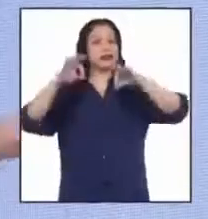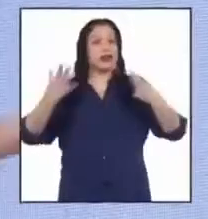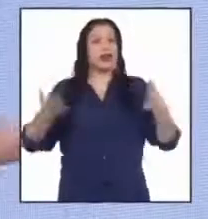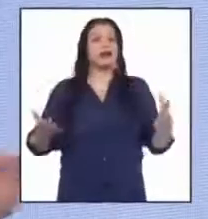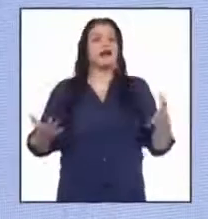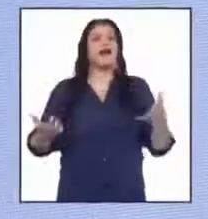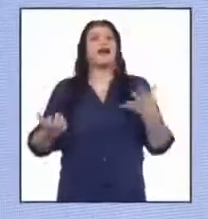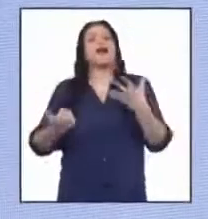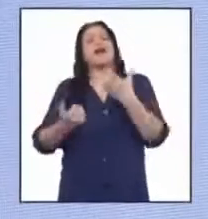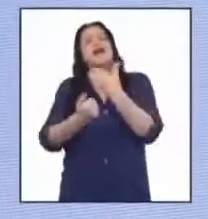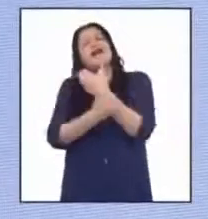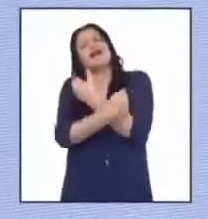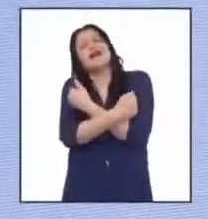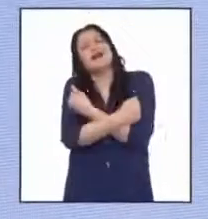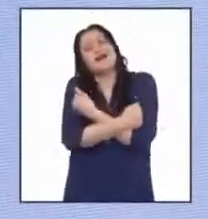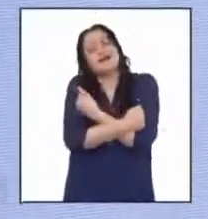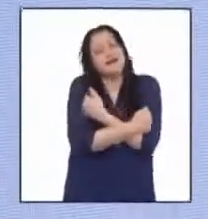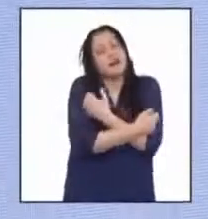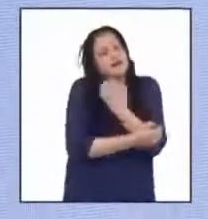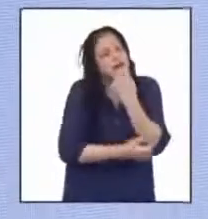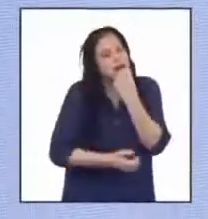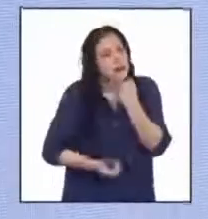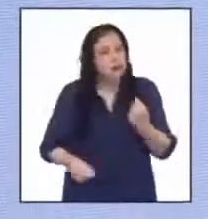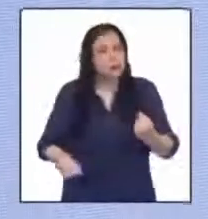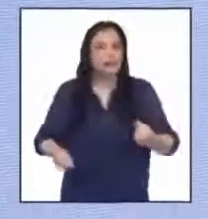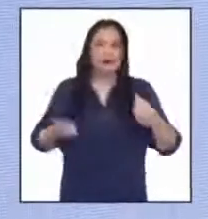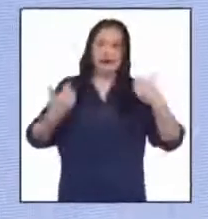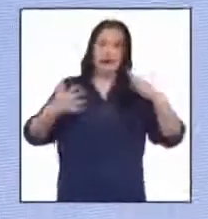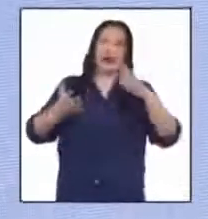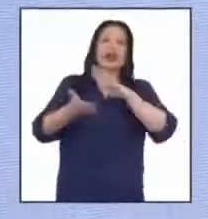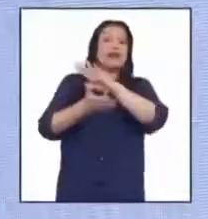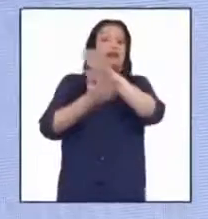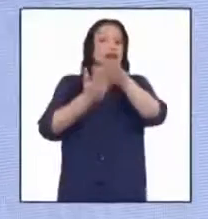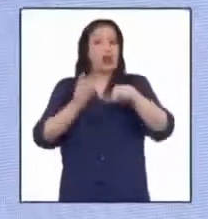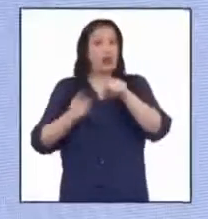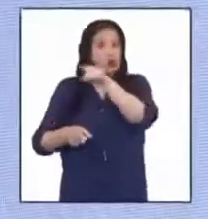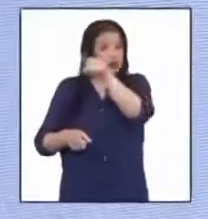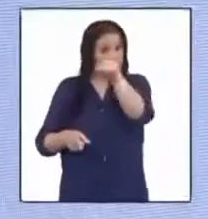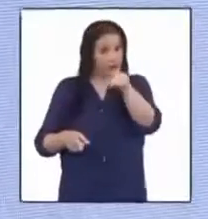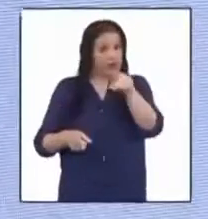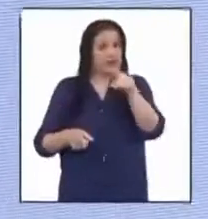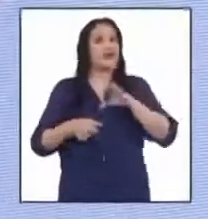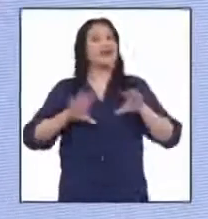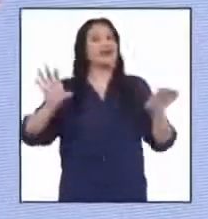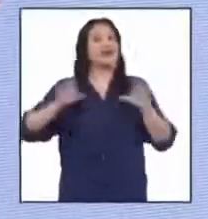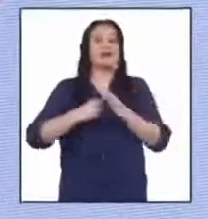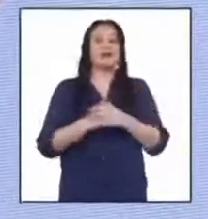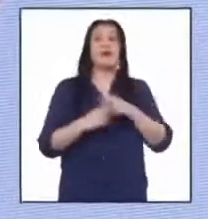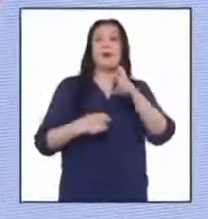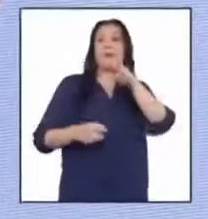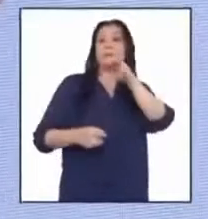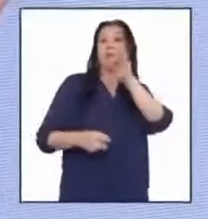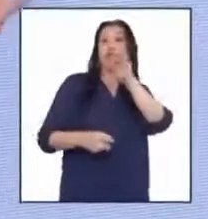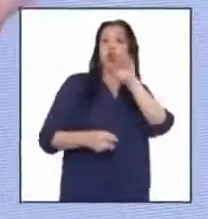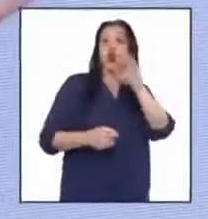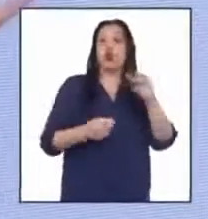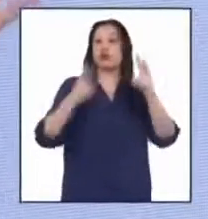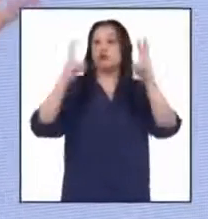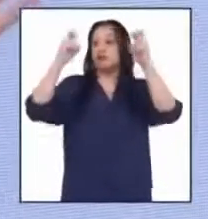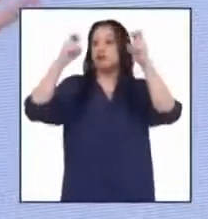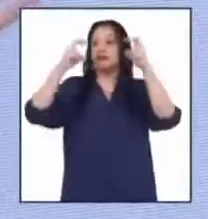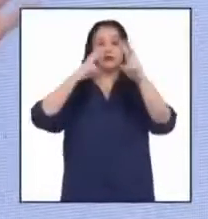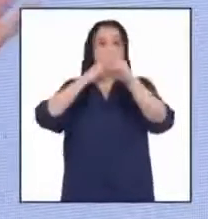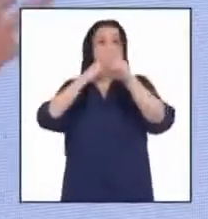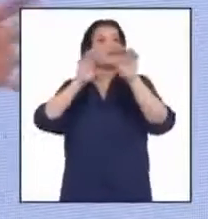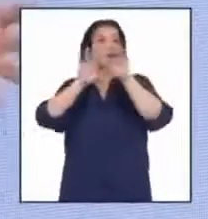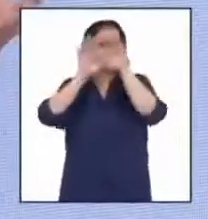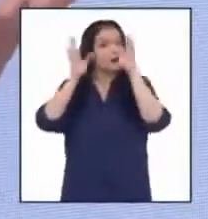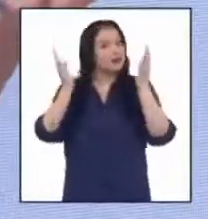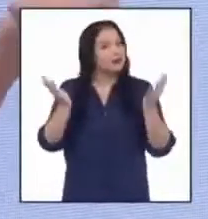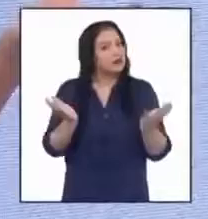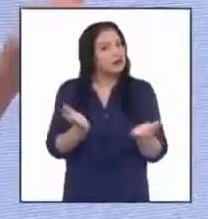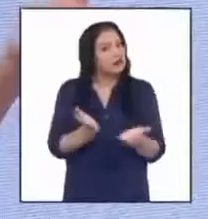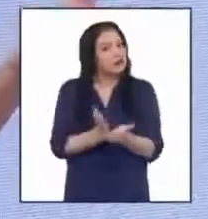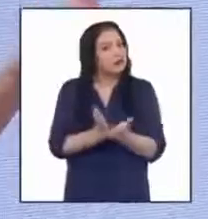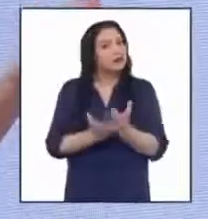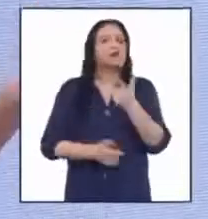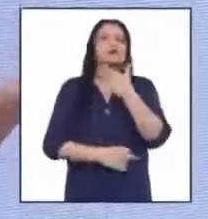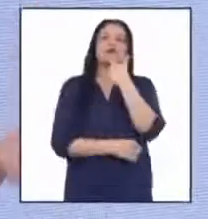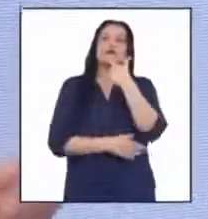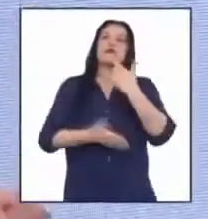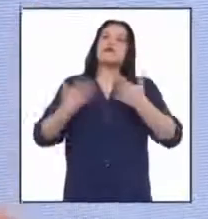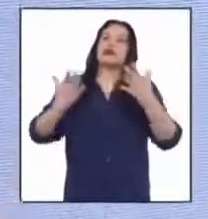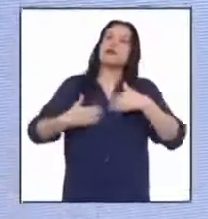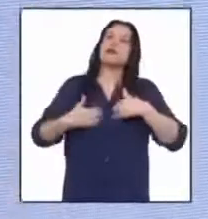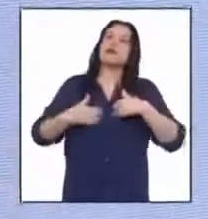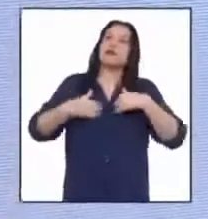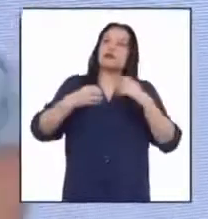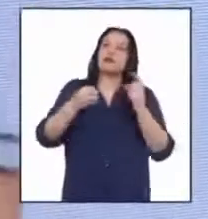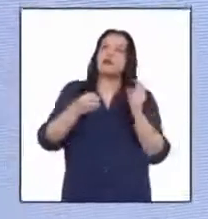me enamoré. Ya que todos tenemos que hacer un monólogo sobre el cuidado de la tierra, entonces yo me imagino que podría asumir el personaje de algún animal